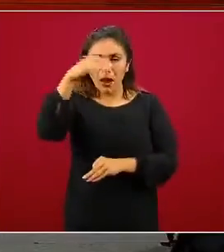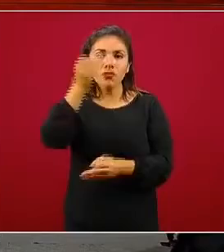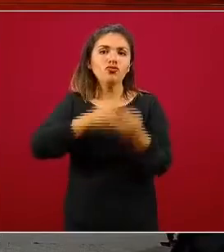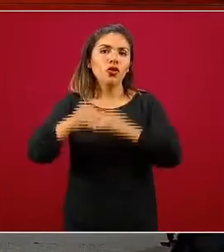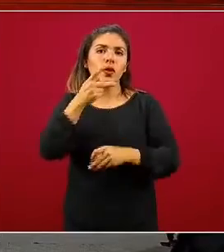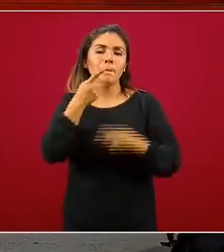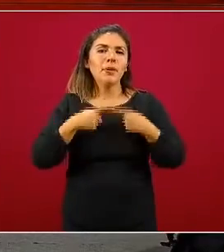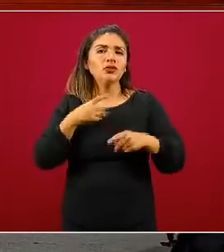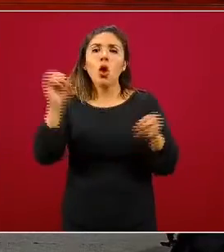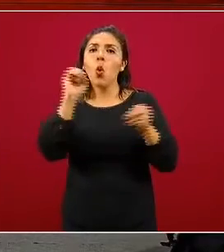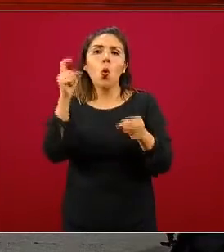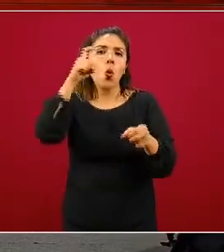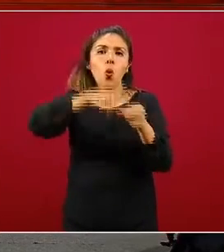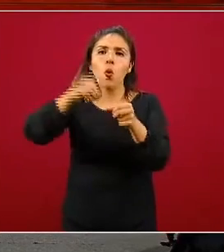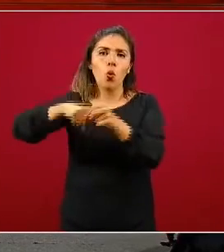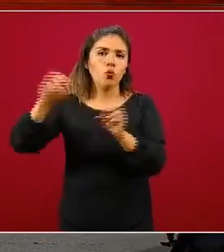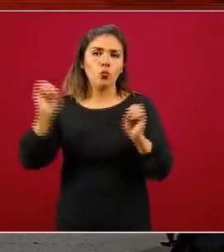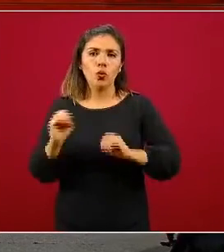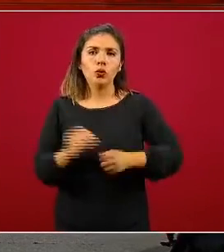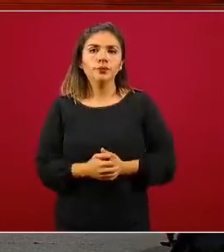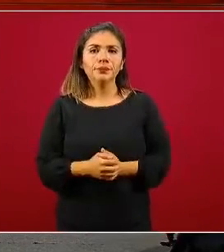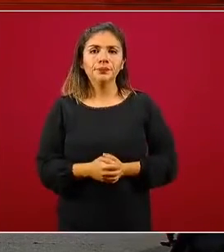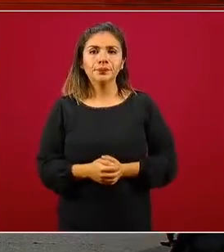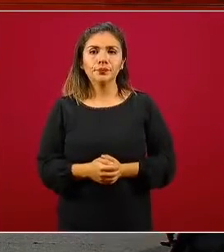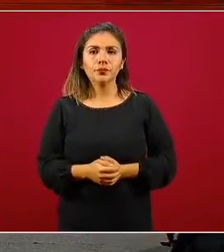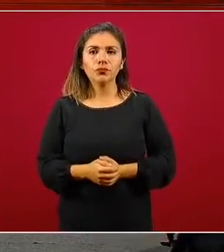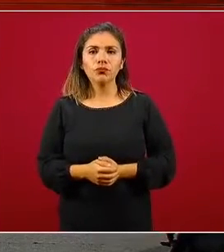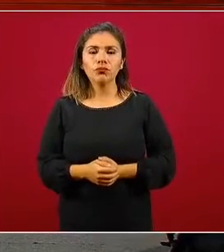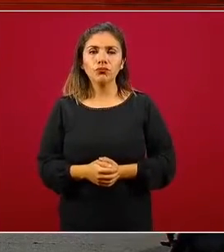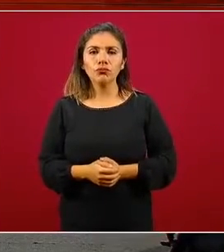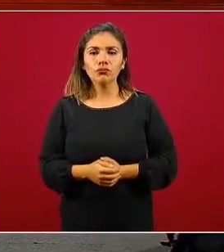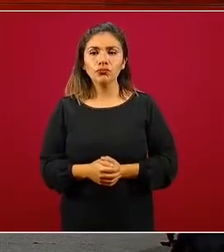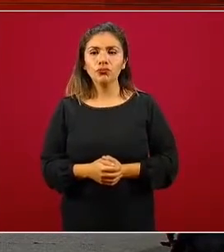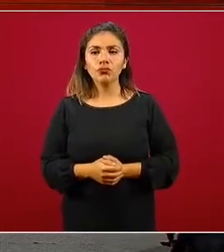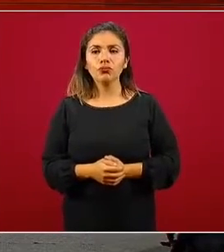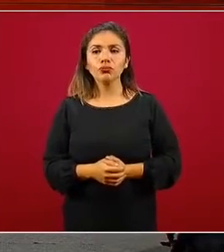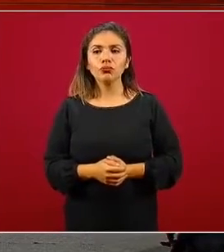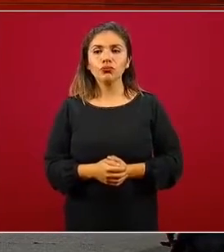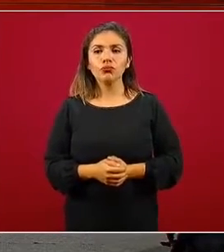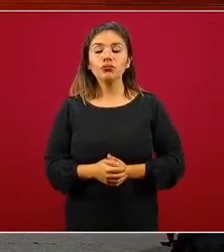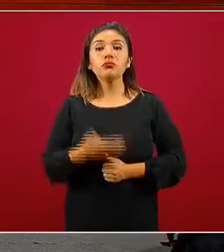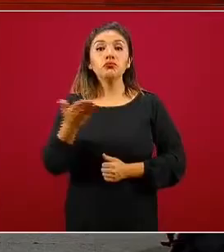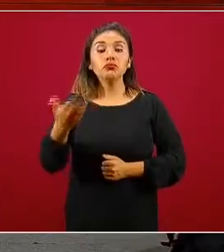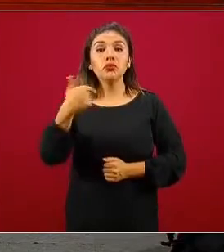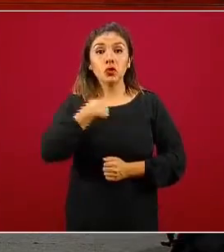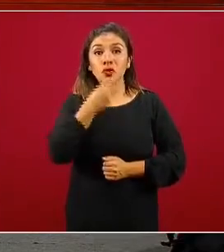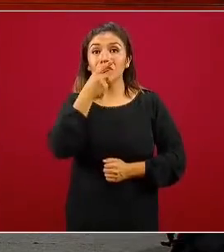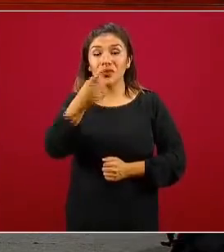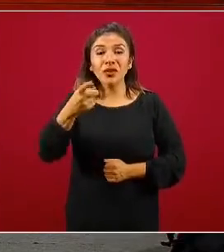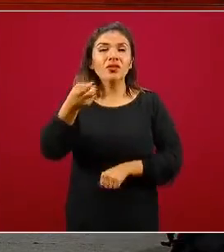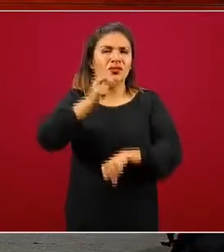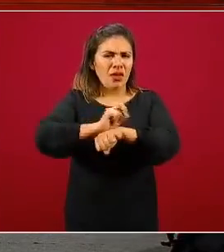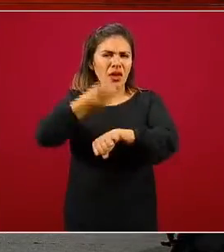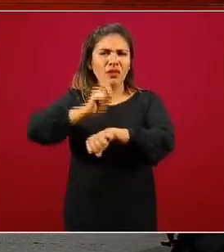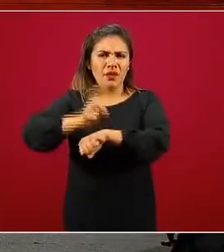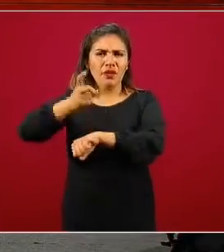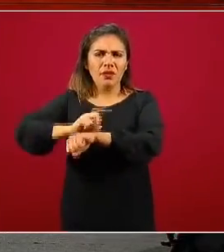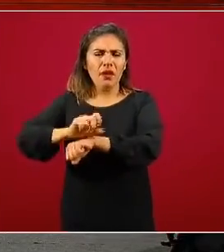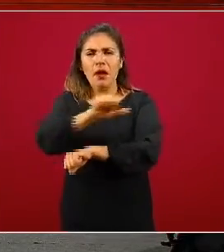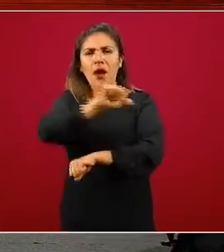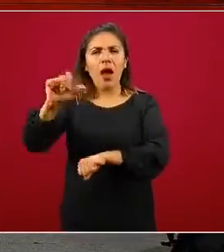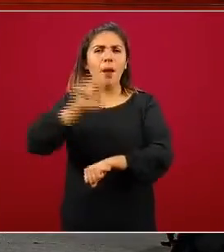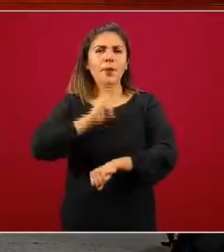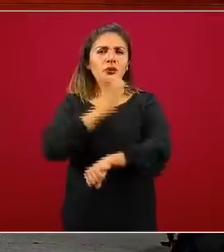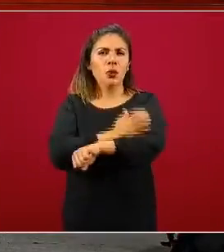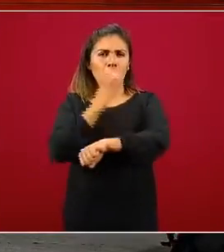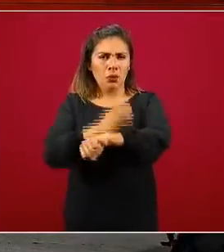que no están en el programa piloto. Yeah. Bueno, lo que le digo todos los días a las